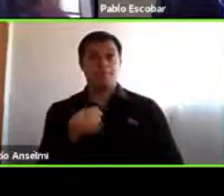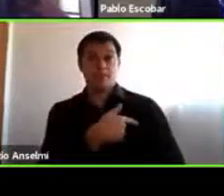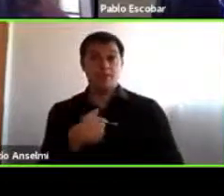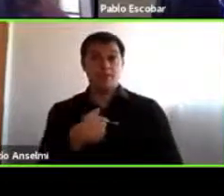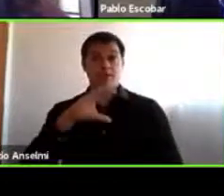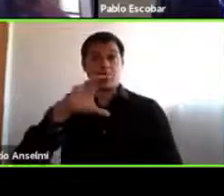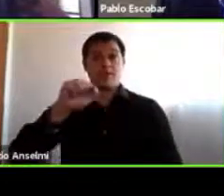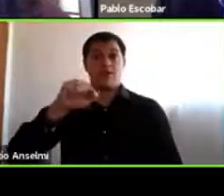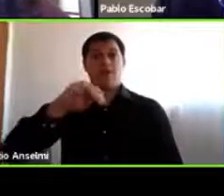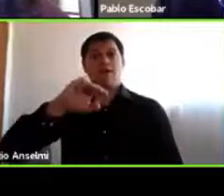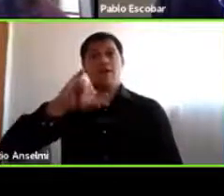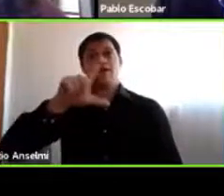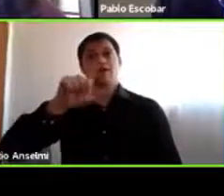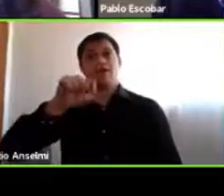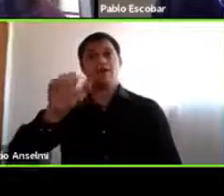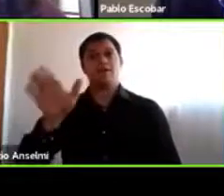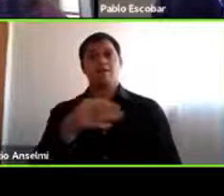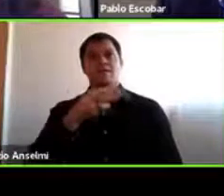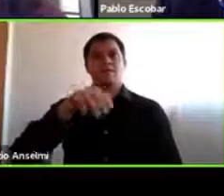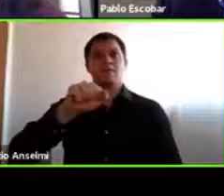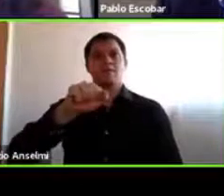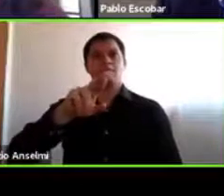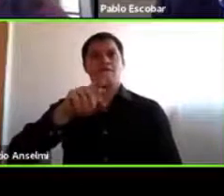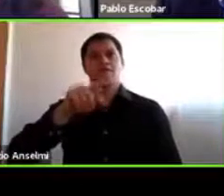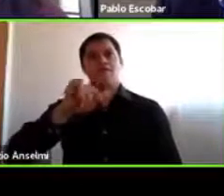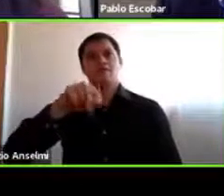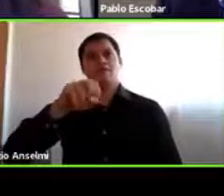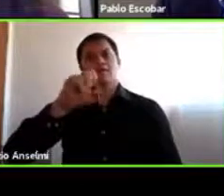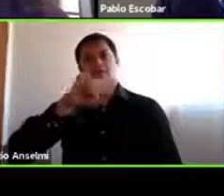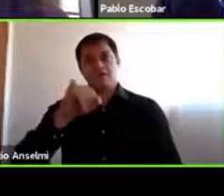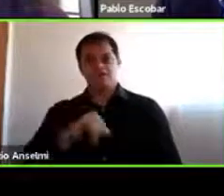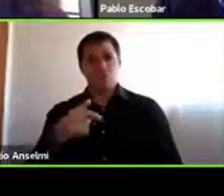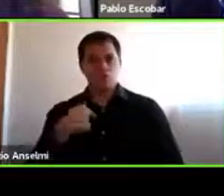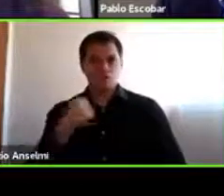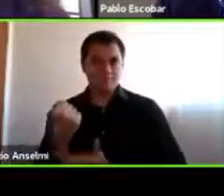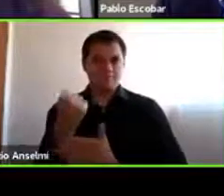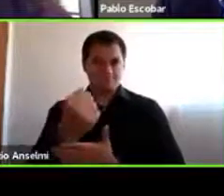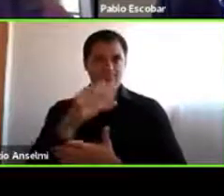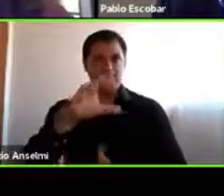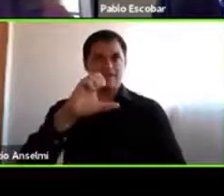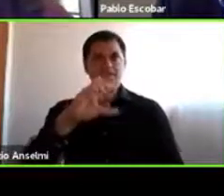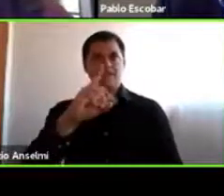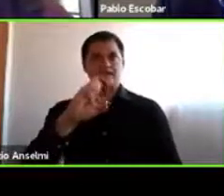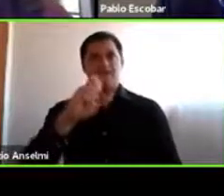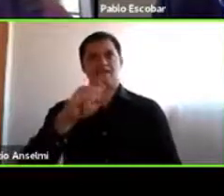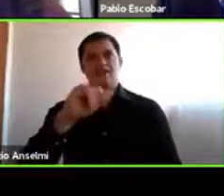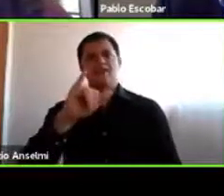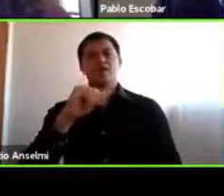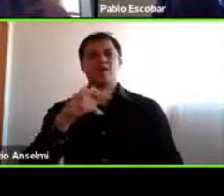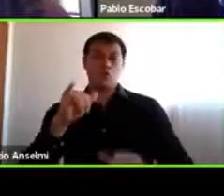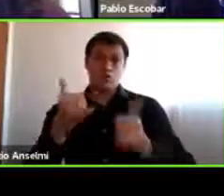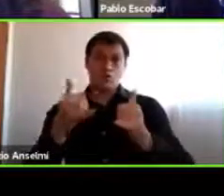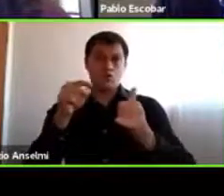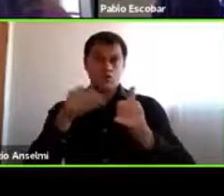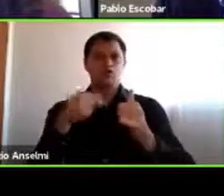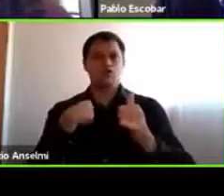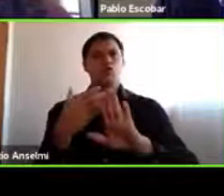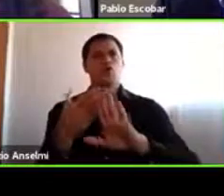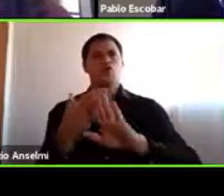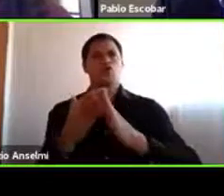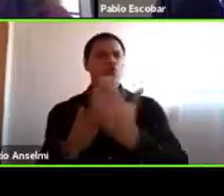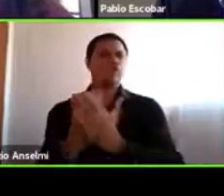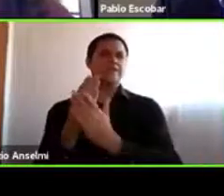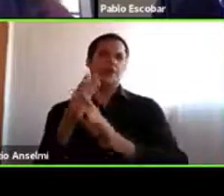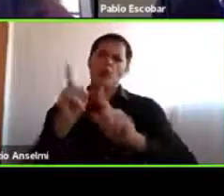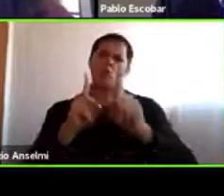he colaborado con el CDT en el proyecto de Grafogain más allá algunos años comencé con mi tesis doctoral que